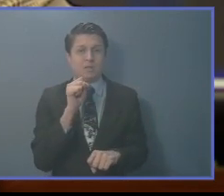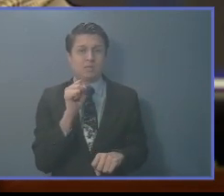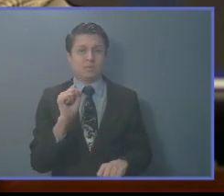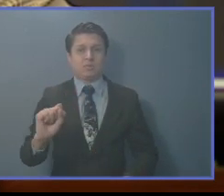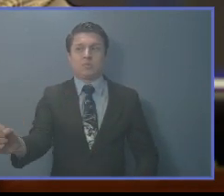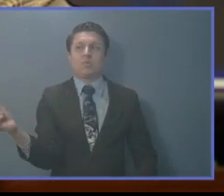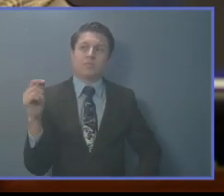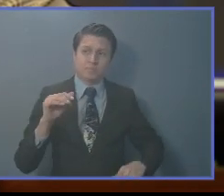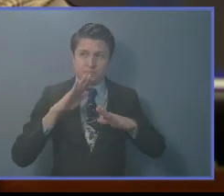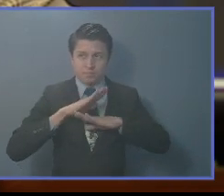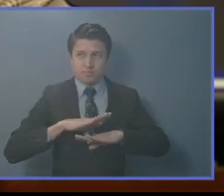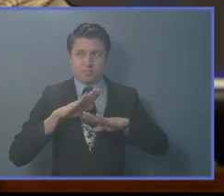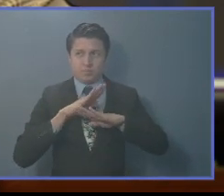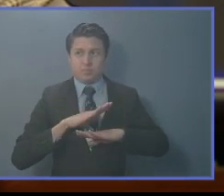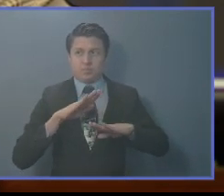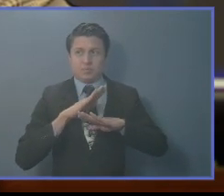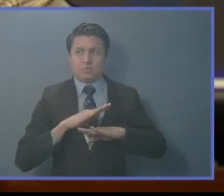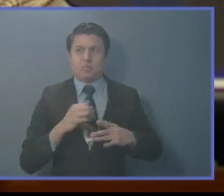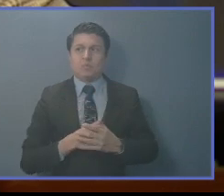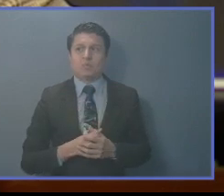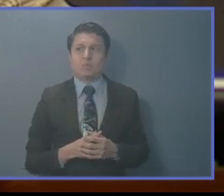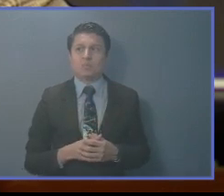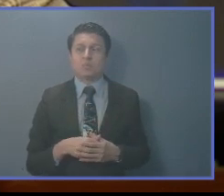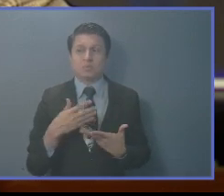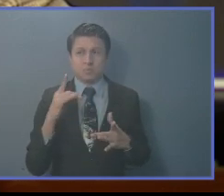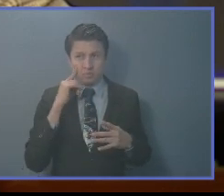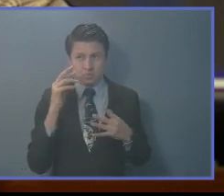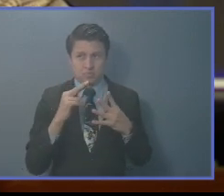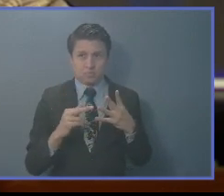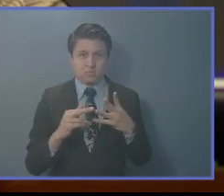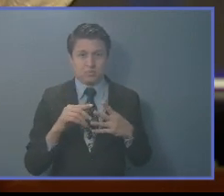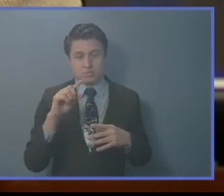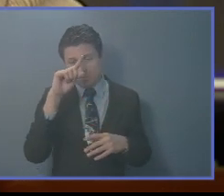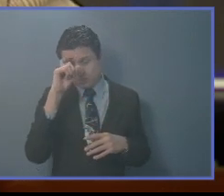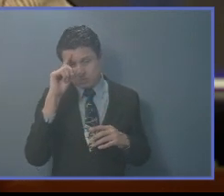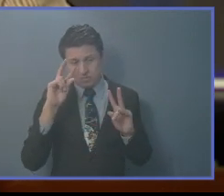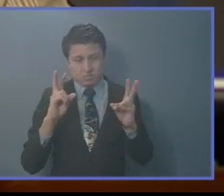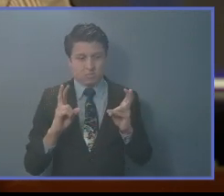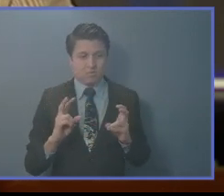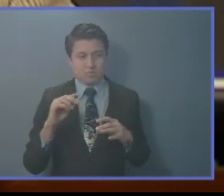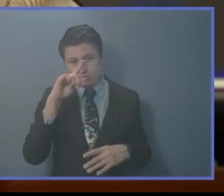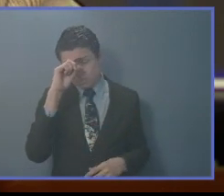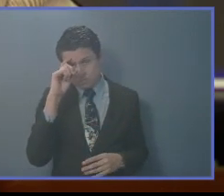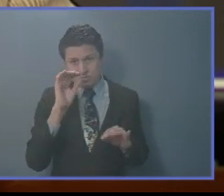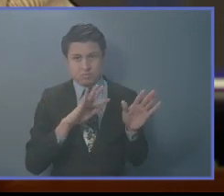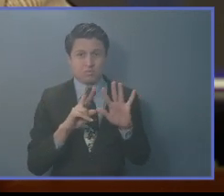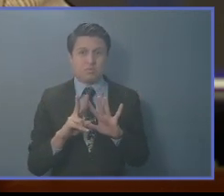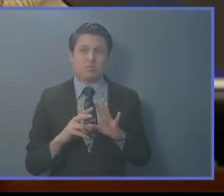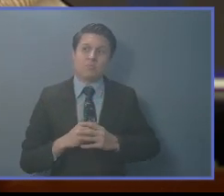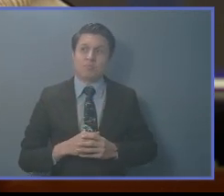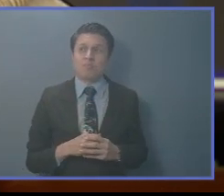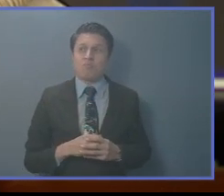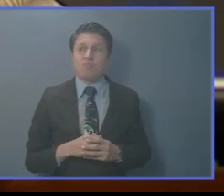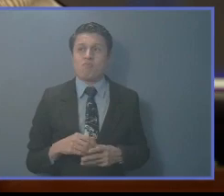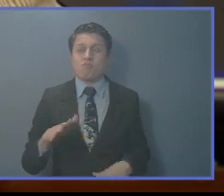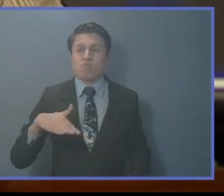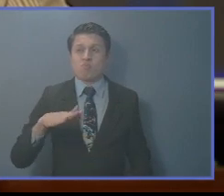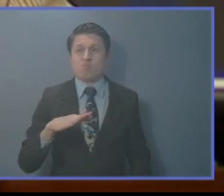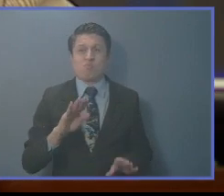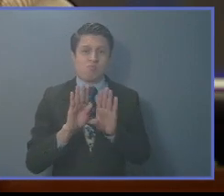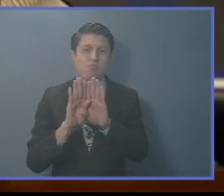y descanso que ya están regulados en la normativa laboral. 17. Los casilleros para los empleados